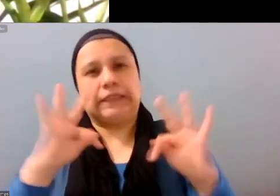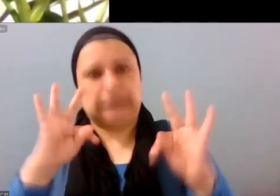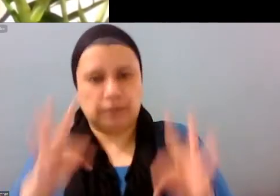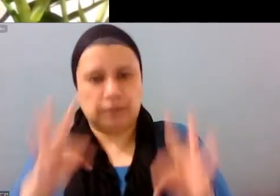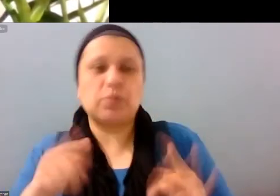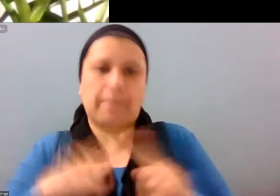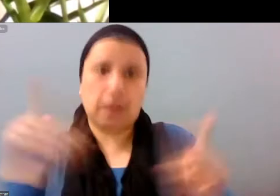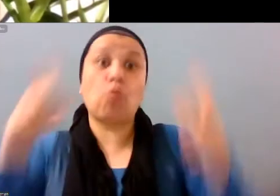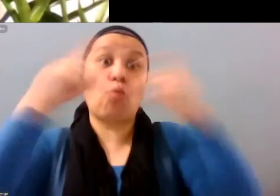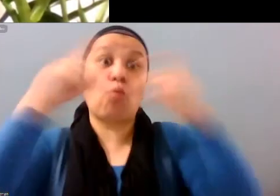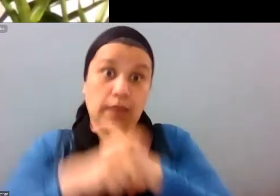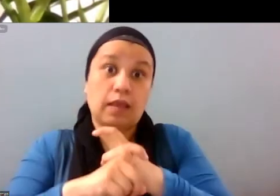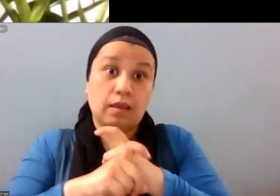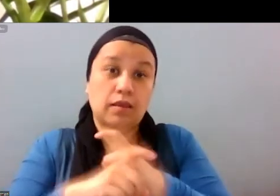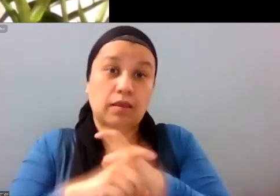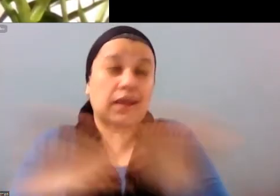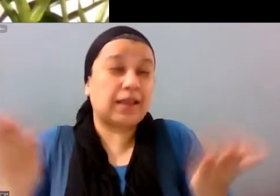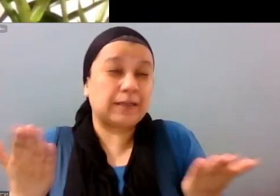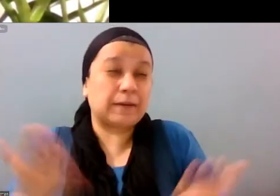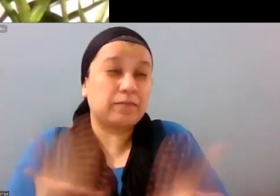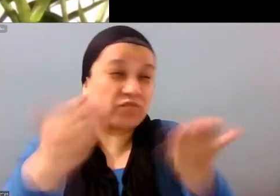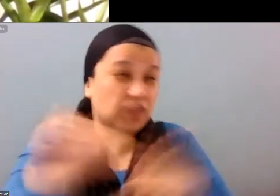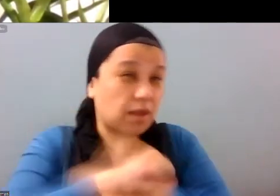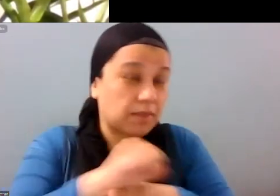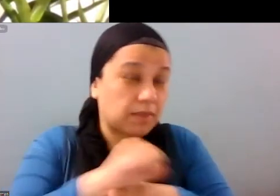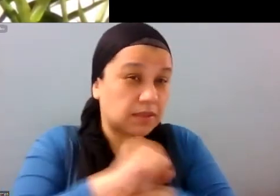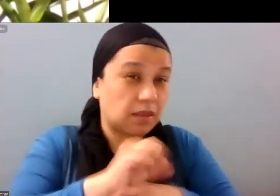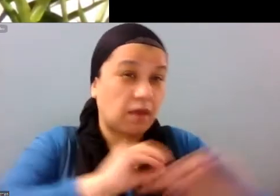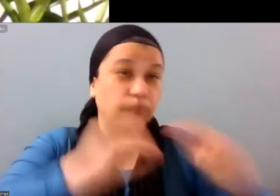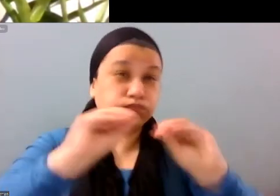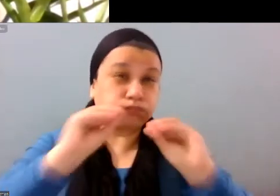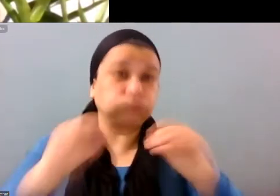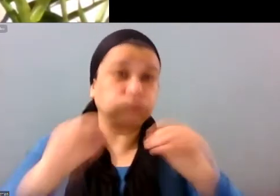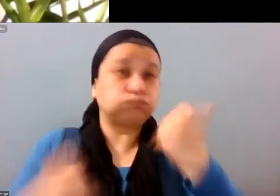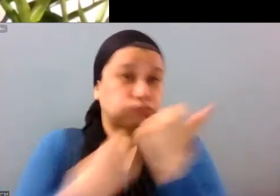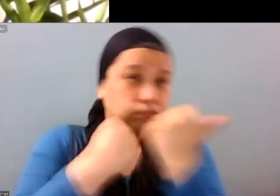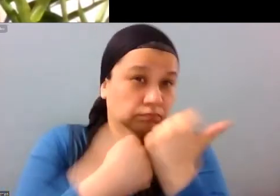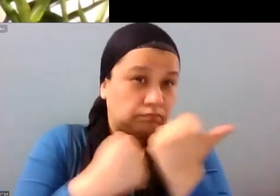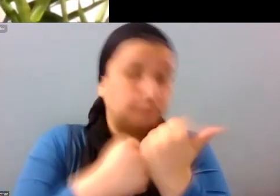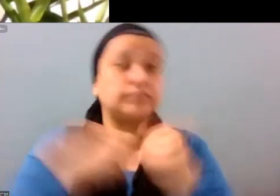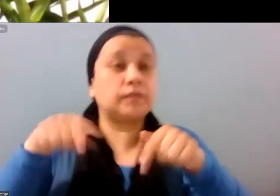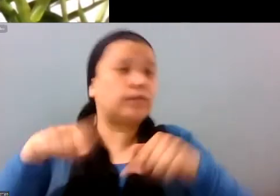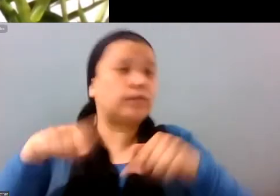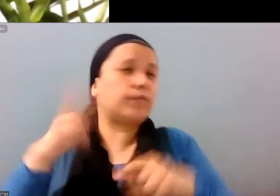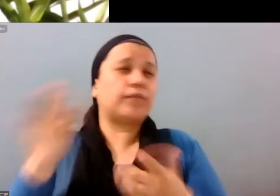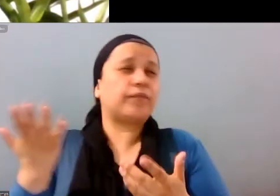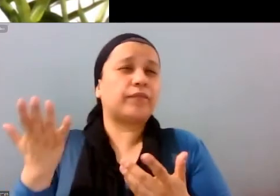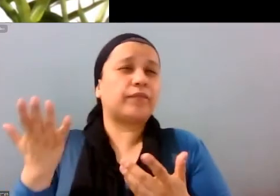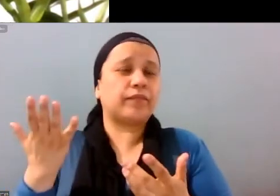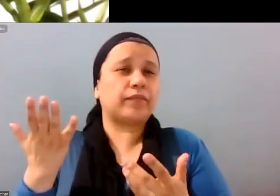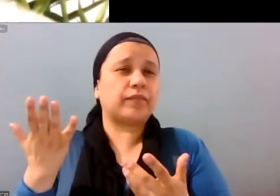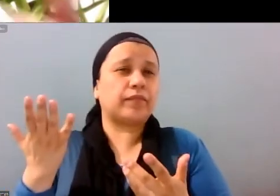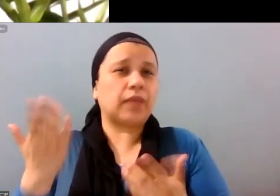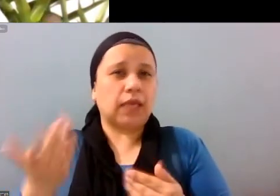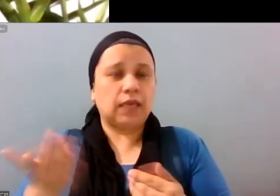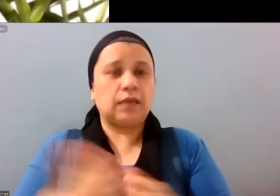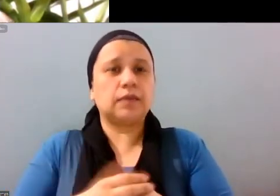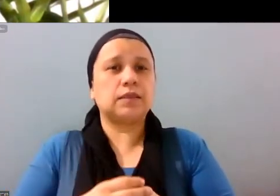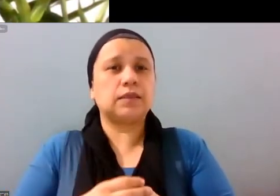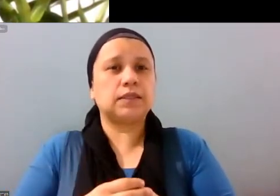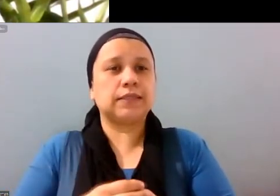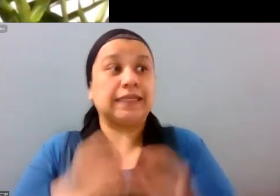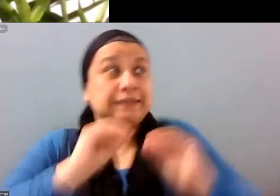sido como brindar capacitaciones brindar apoyos en ese sentido de por lo menos enseñar a